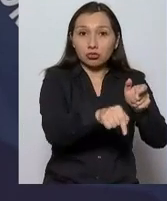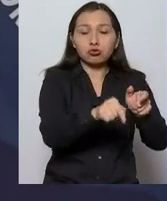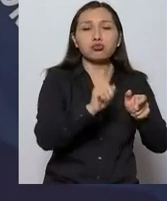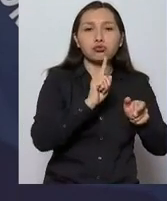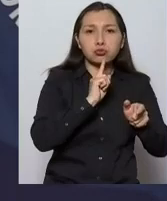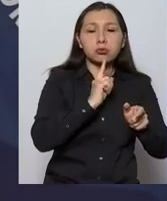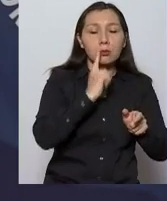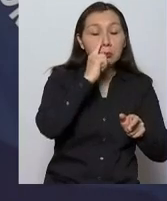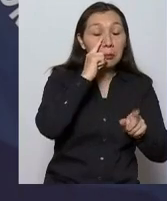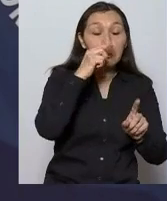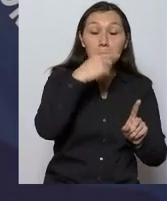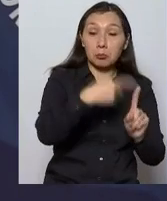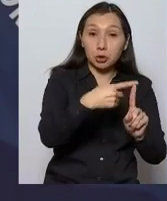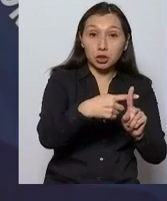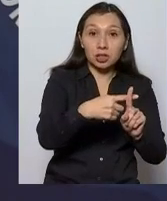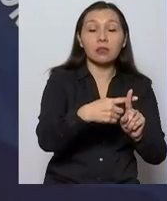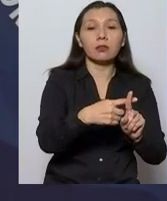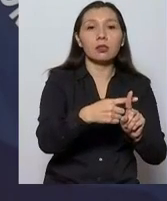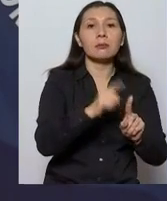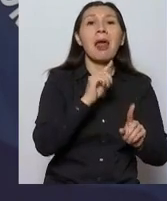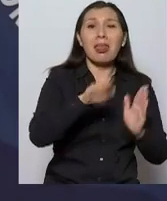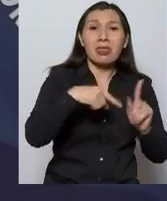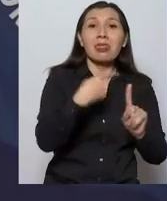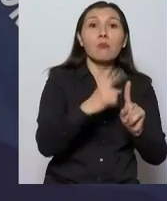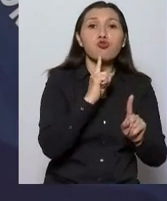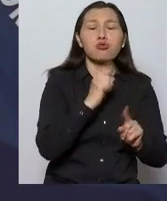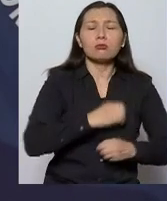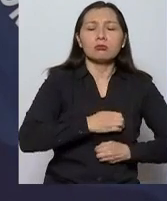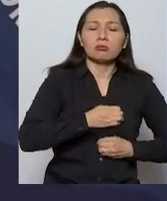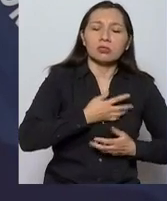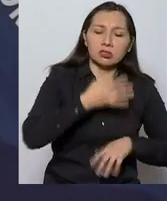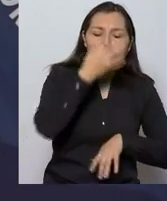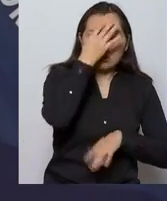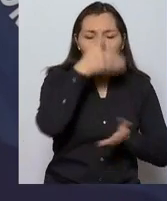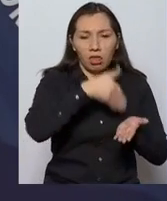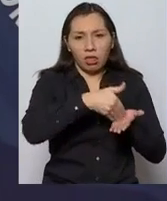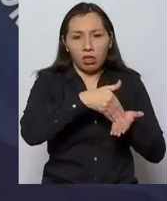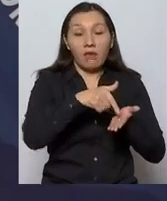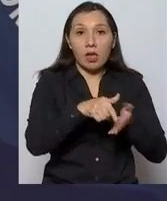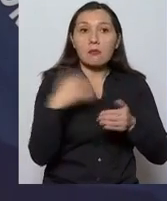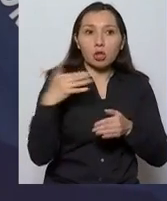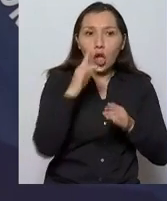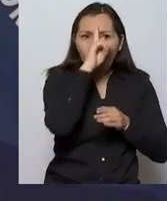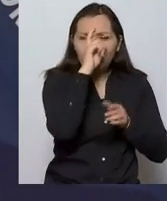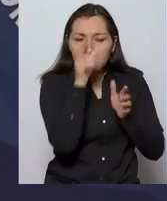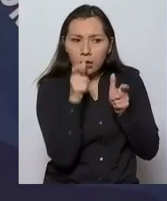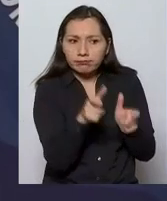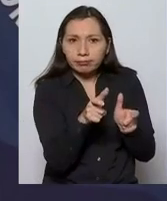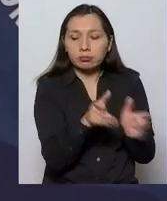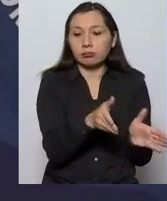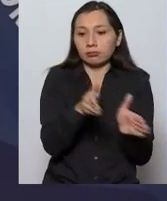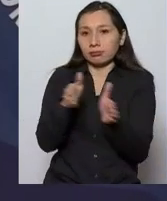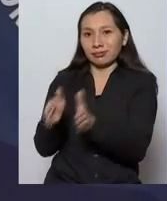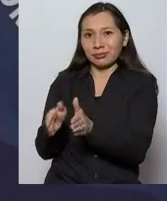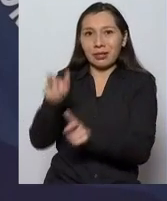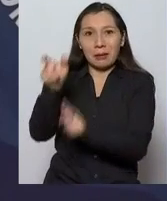con PCR positivo y síntomas importantes para la red asistencial y los